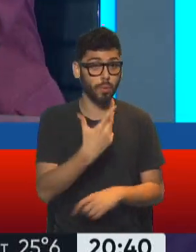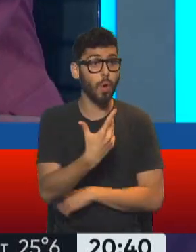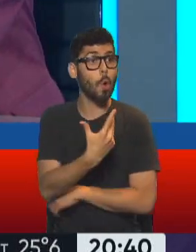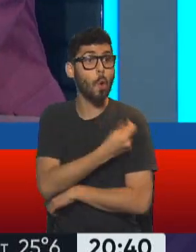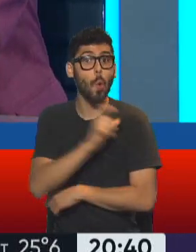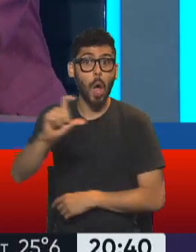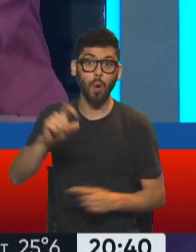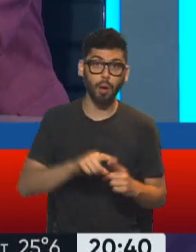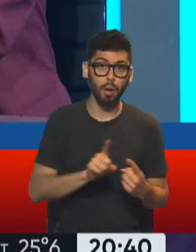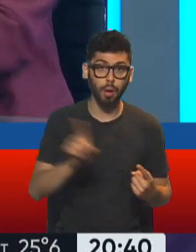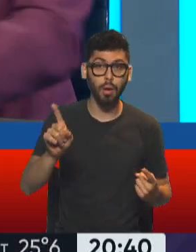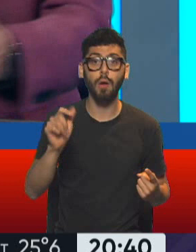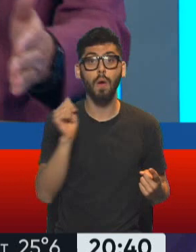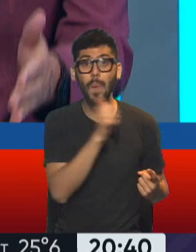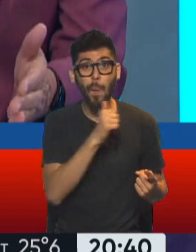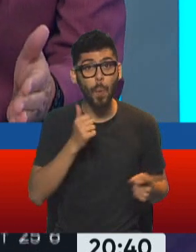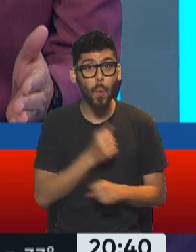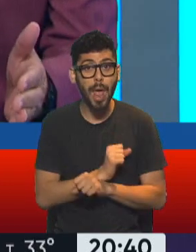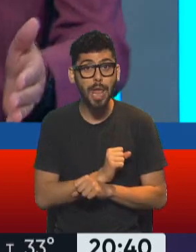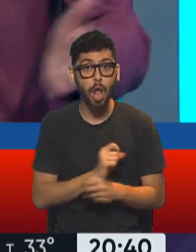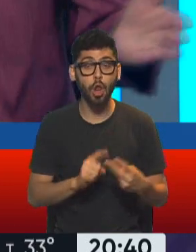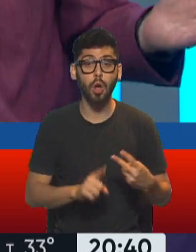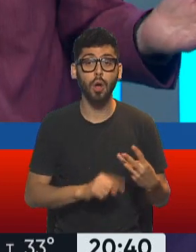hablaron del veneno trabajaron